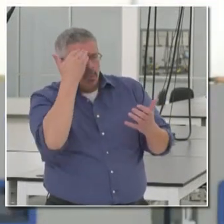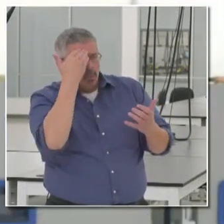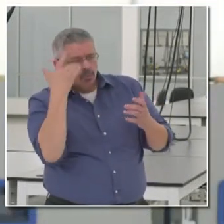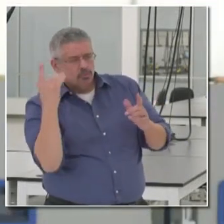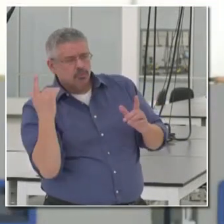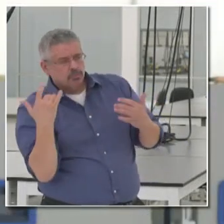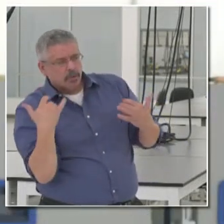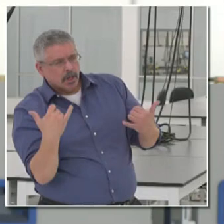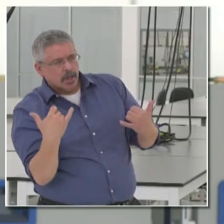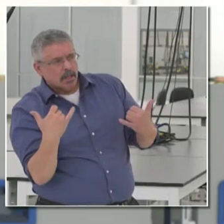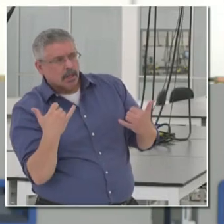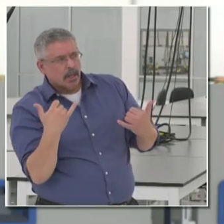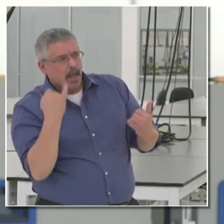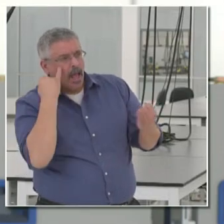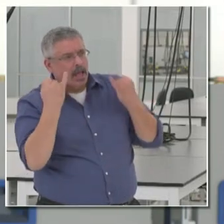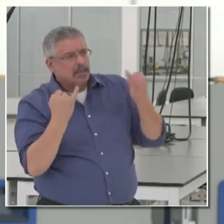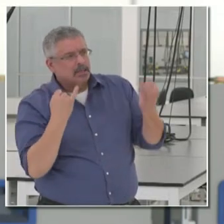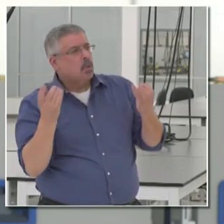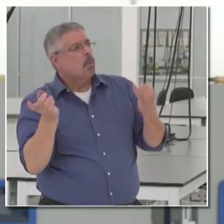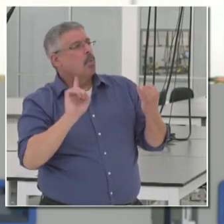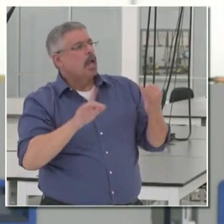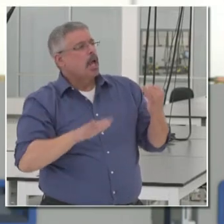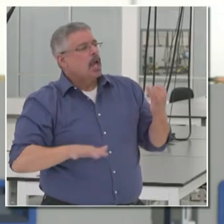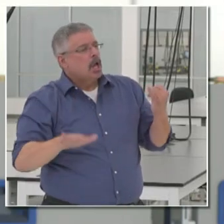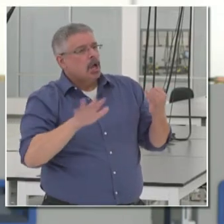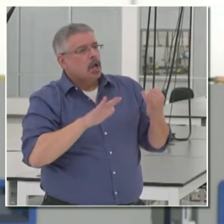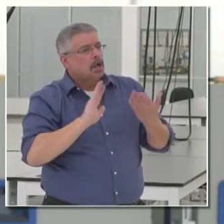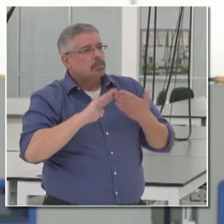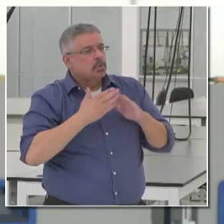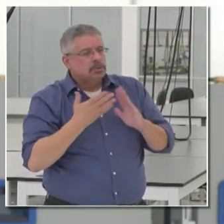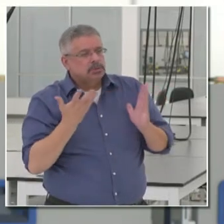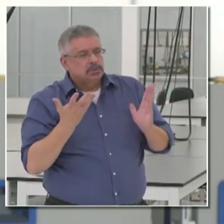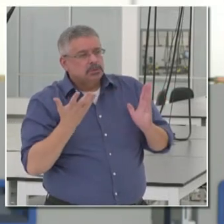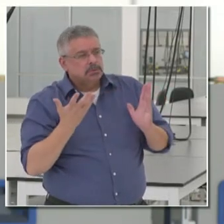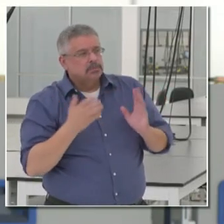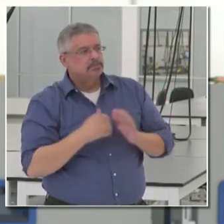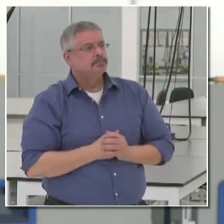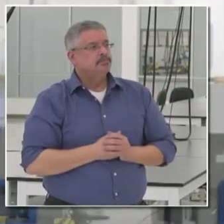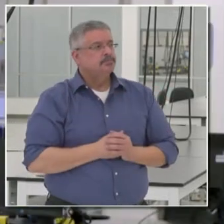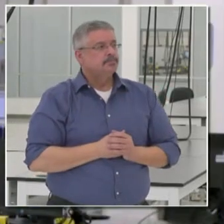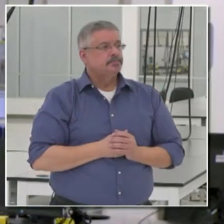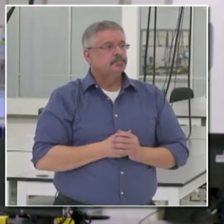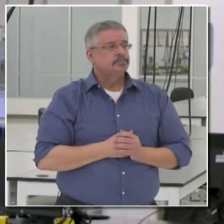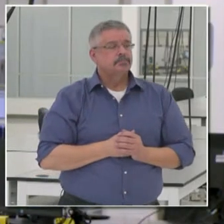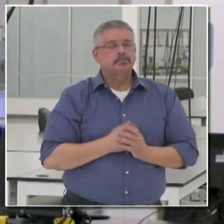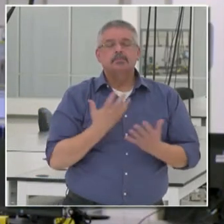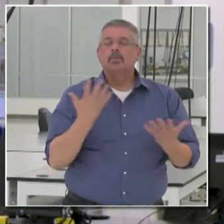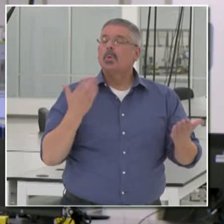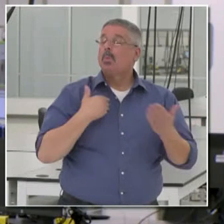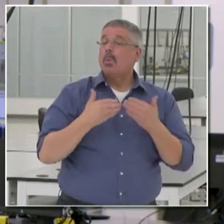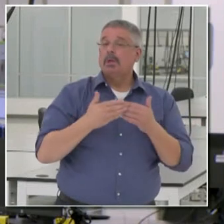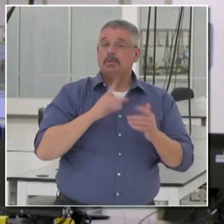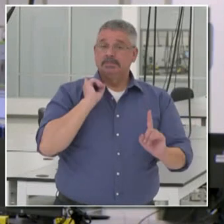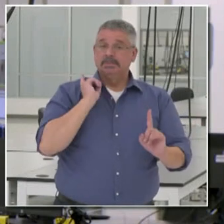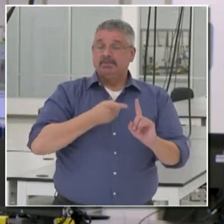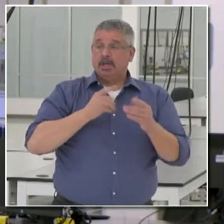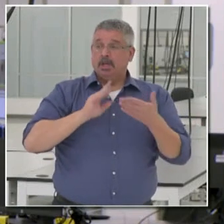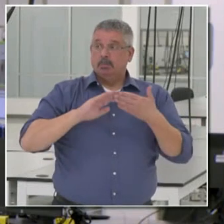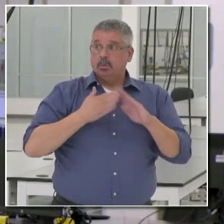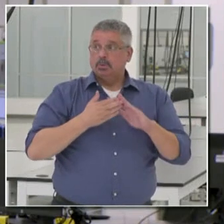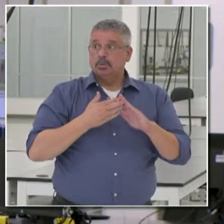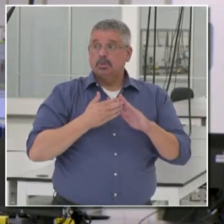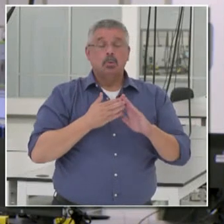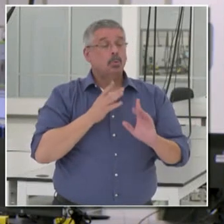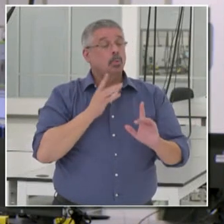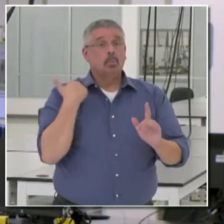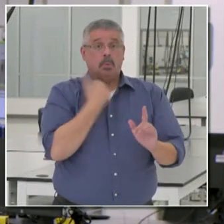comunidad específica que necesita ayuda en este momento ideas de cuándo es lo que queremos saber dónde creen que estarán estos recursos la pregunta decía